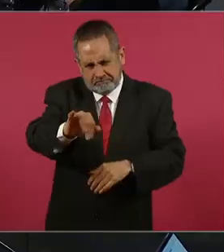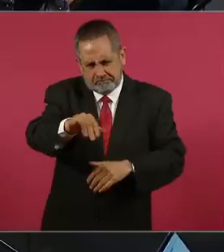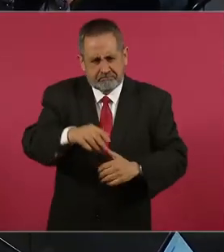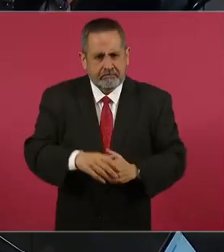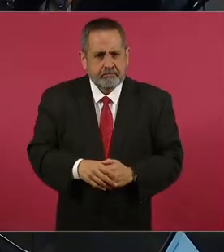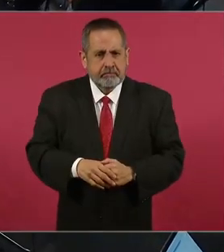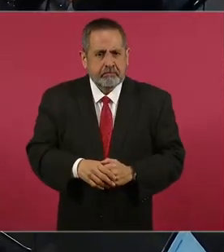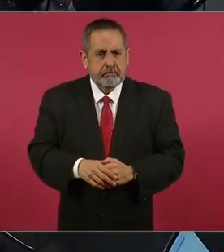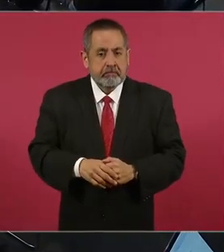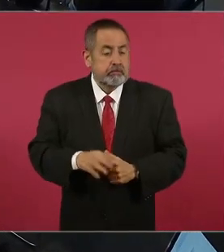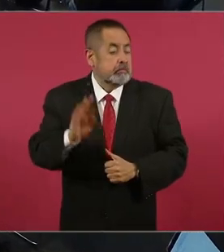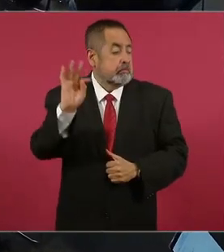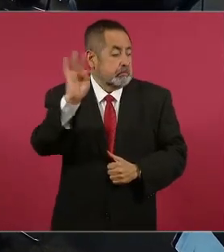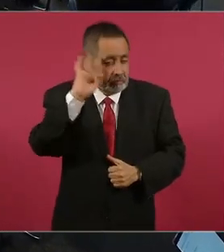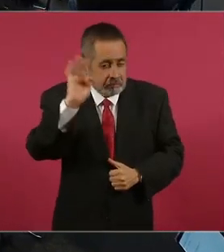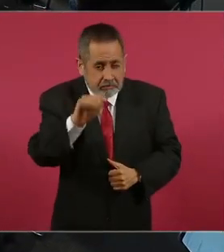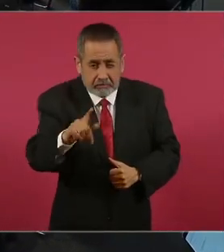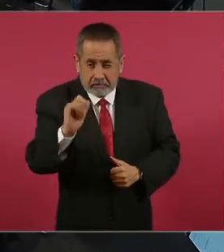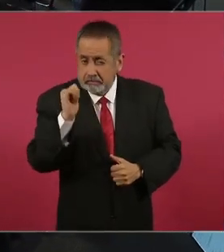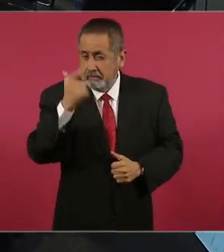Y si hay una situación